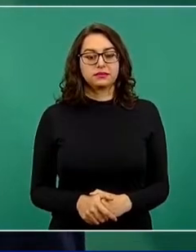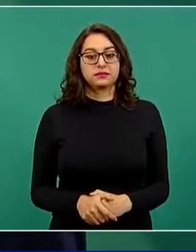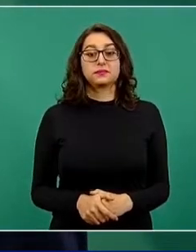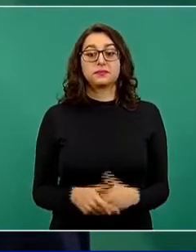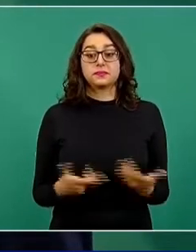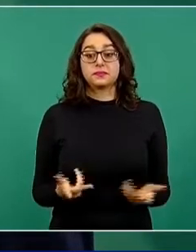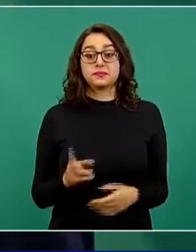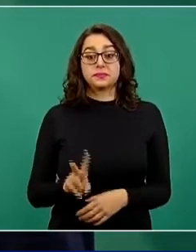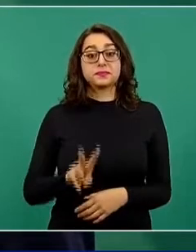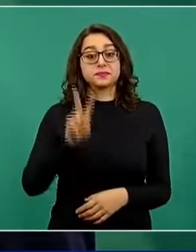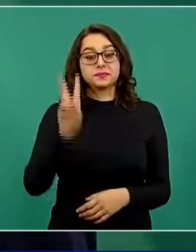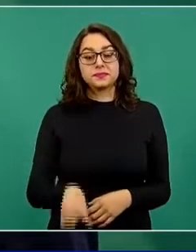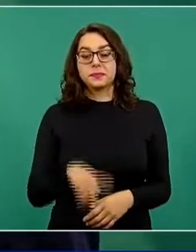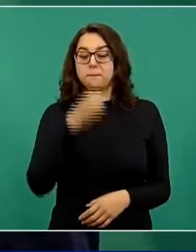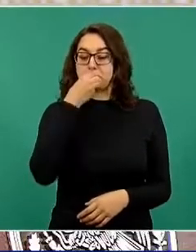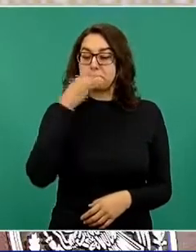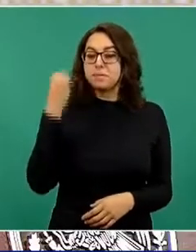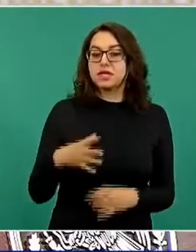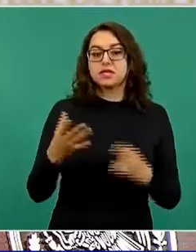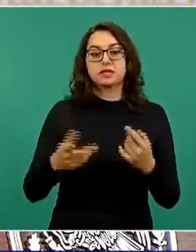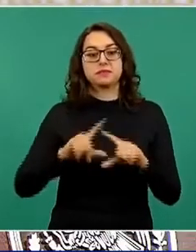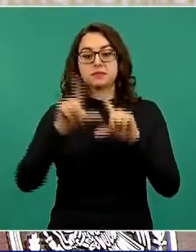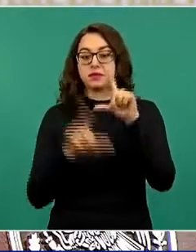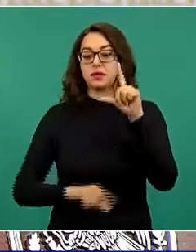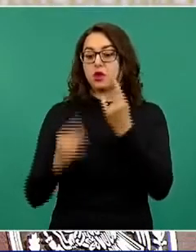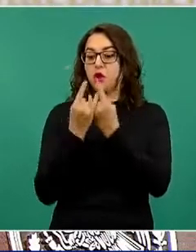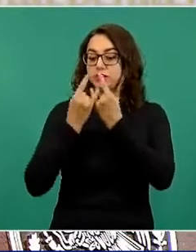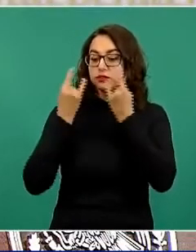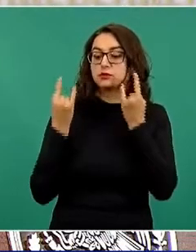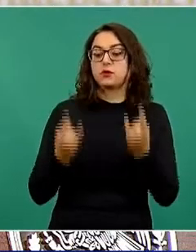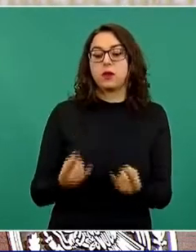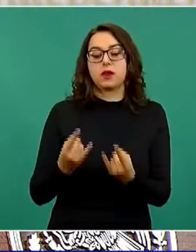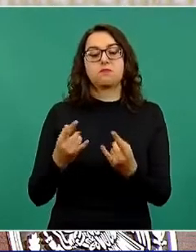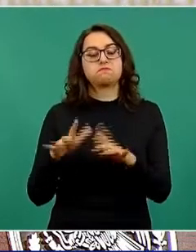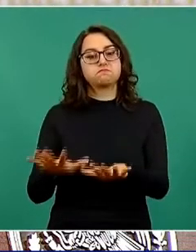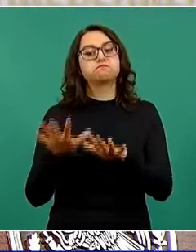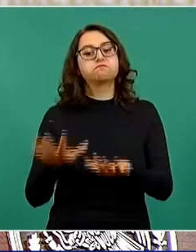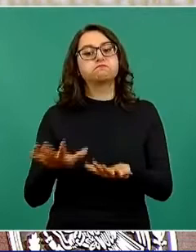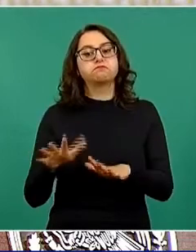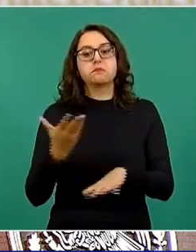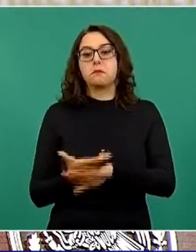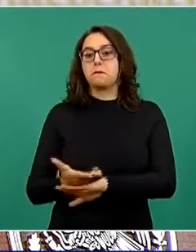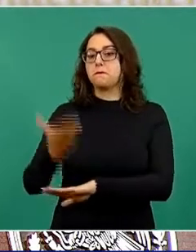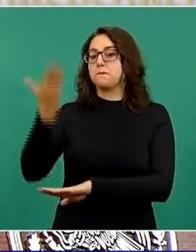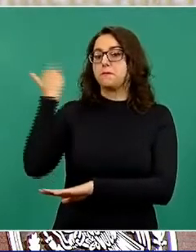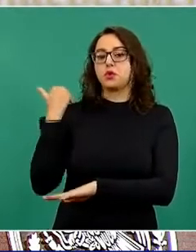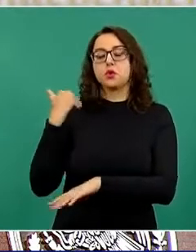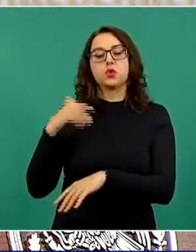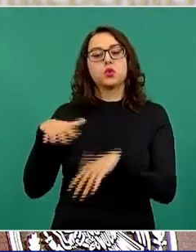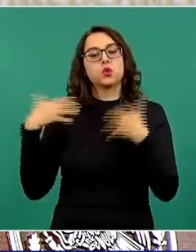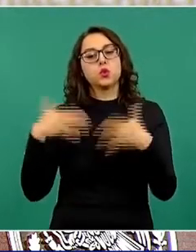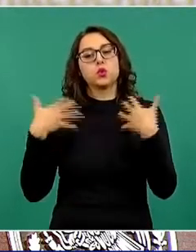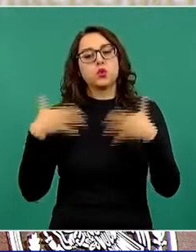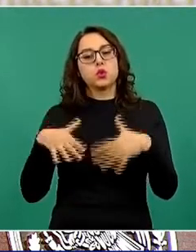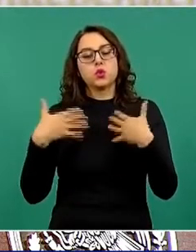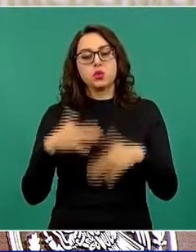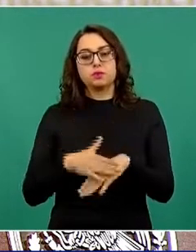Entonces, es extraordinaria la historia de México, nuestro pasado glorioso.